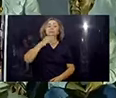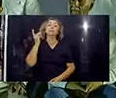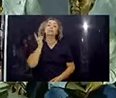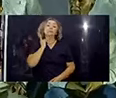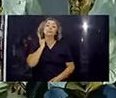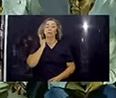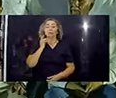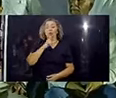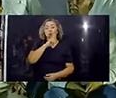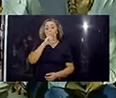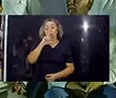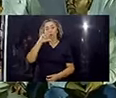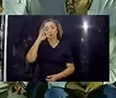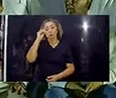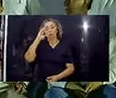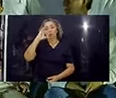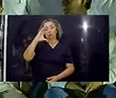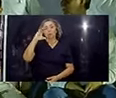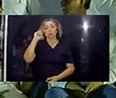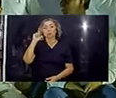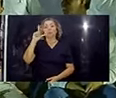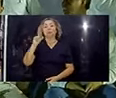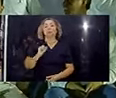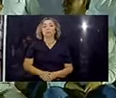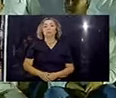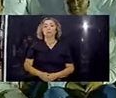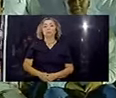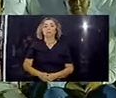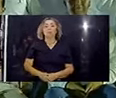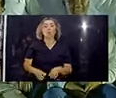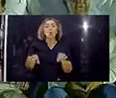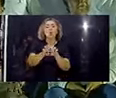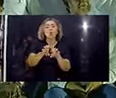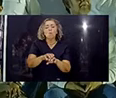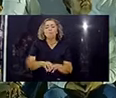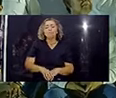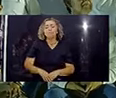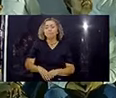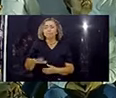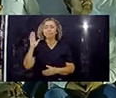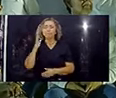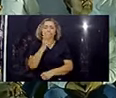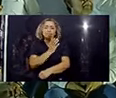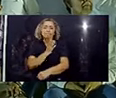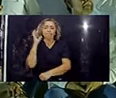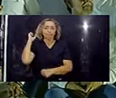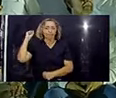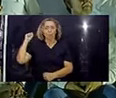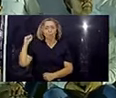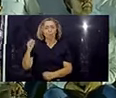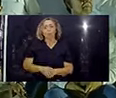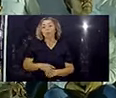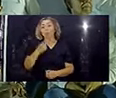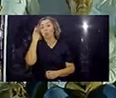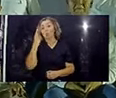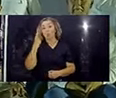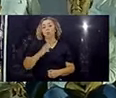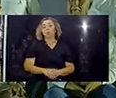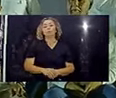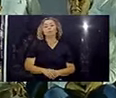de trabajo y a qué nos comprometemos con ustedes primero a que vamos a